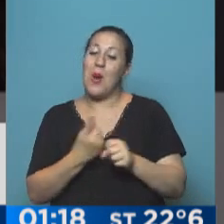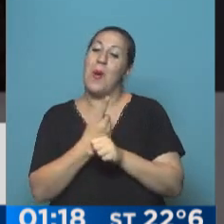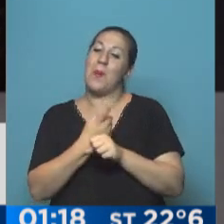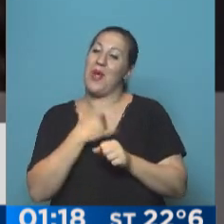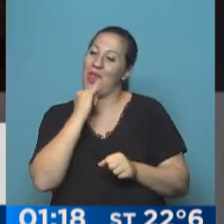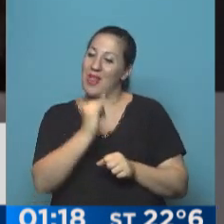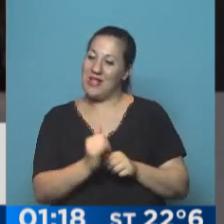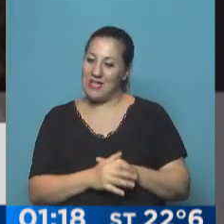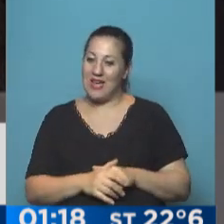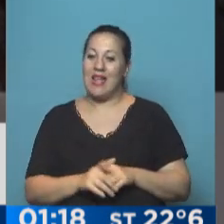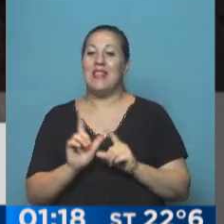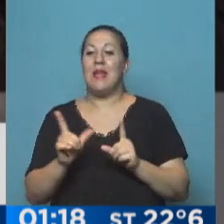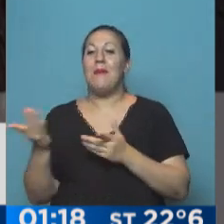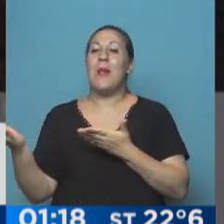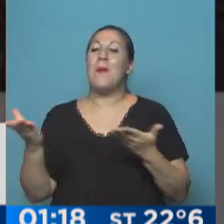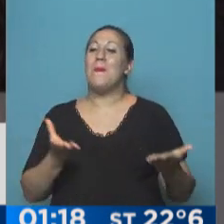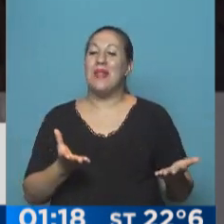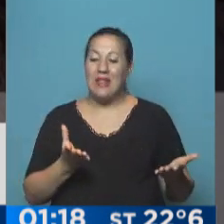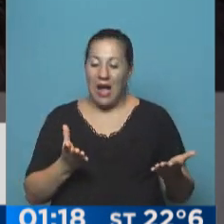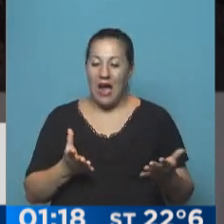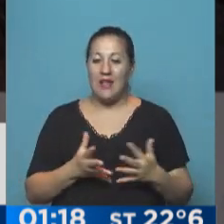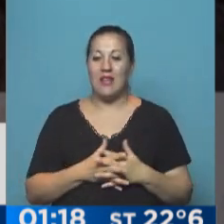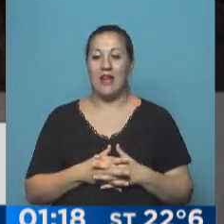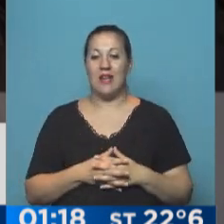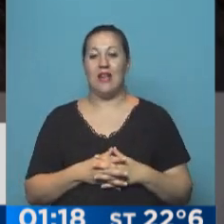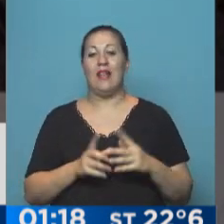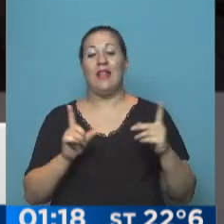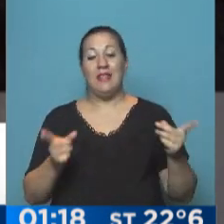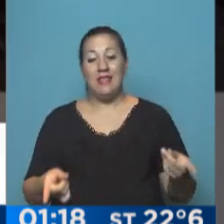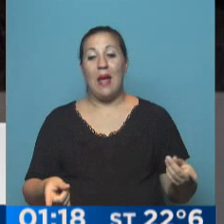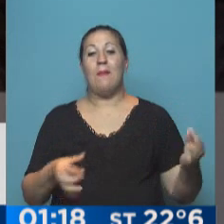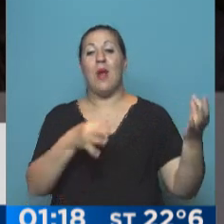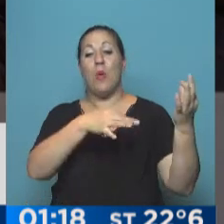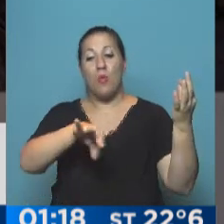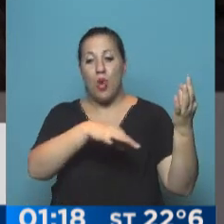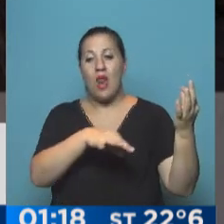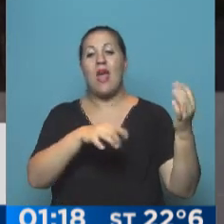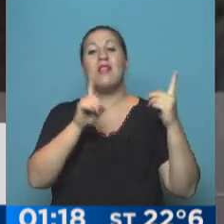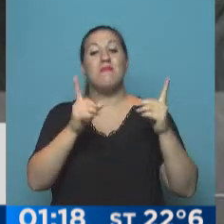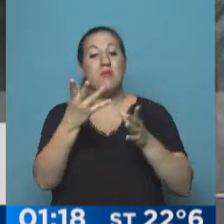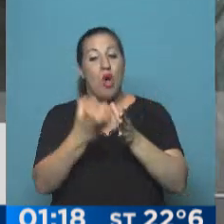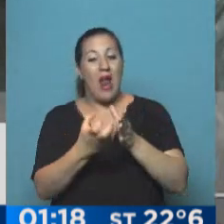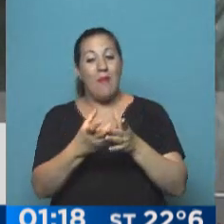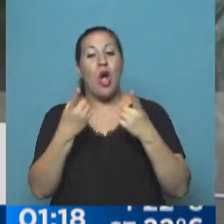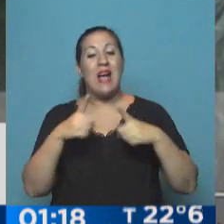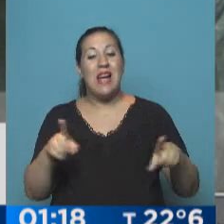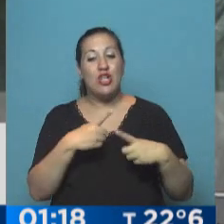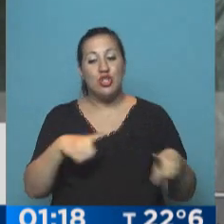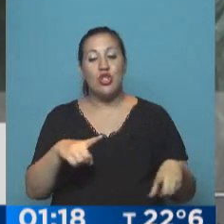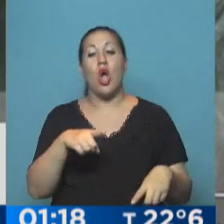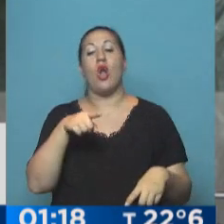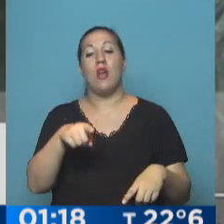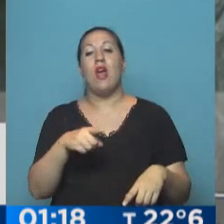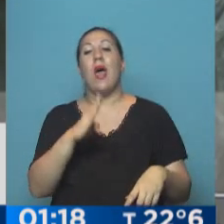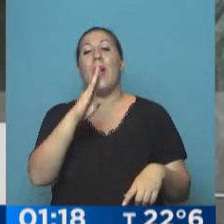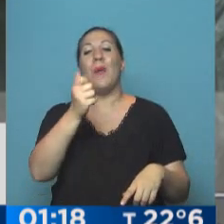decirlo, invitaciones, y más el chelista y el violinista que grabaron Balada para mi muerte y 2 temas más,